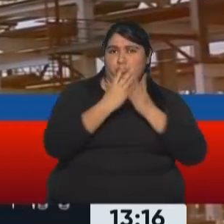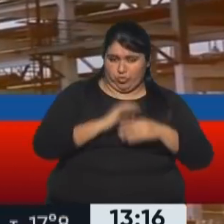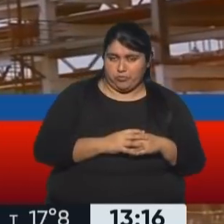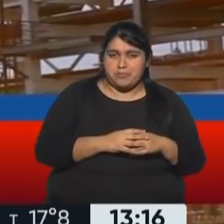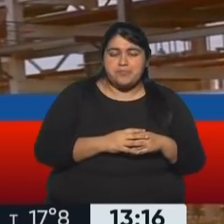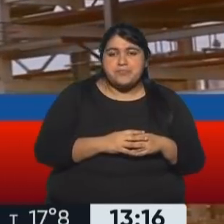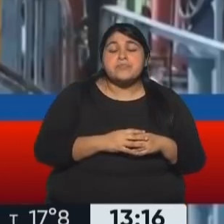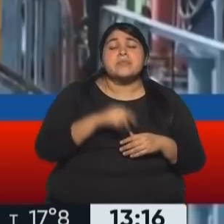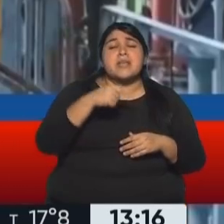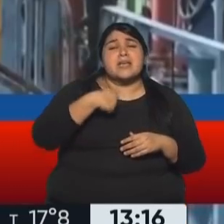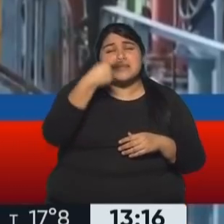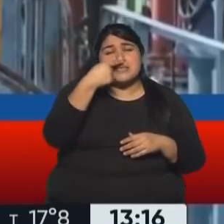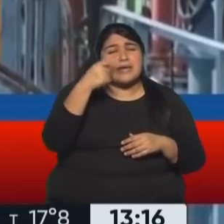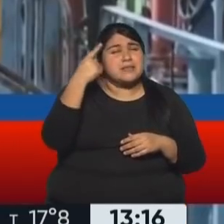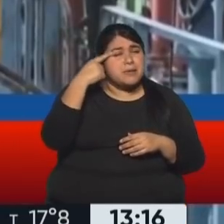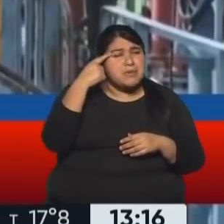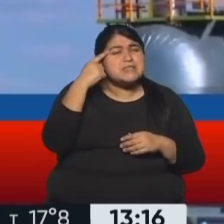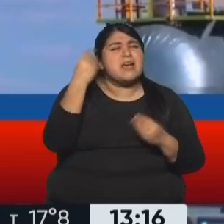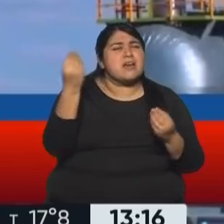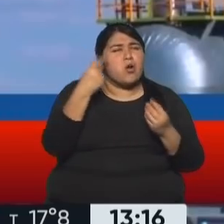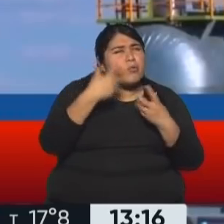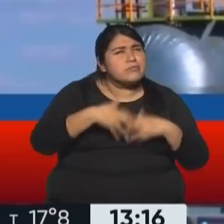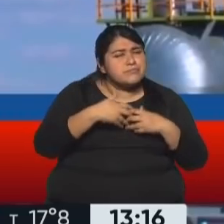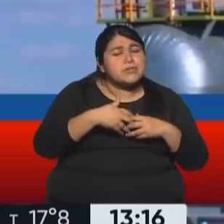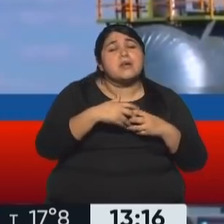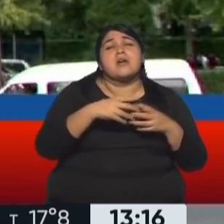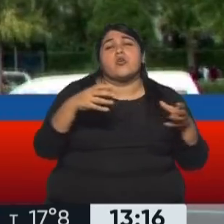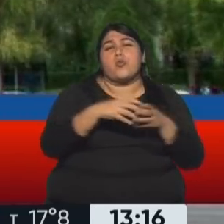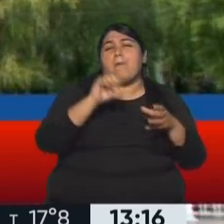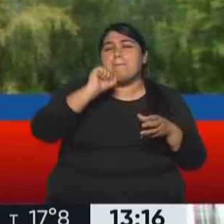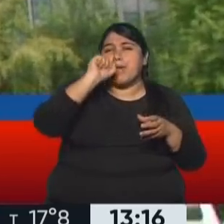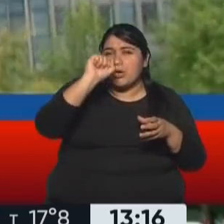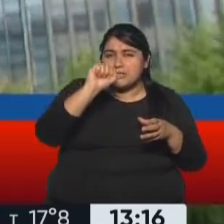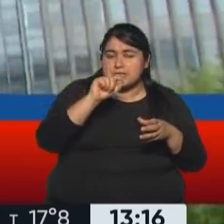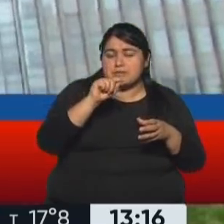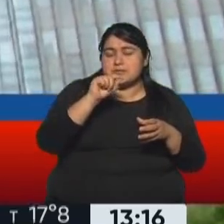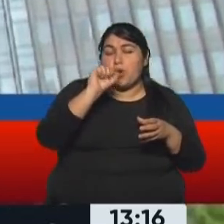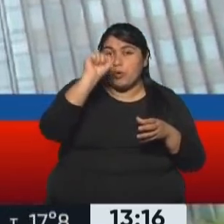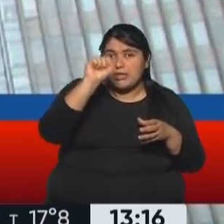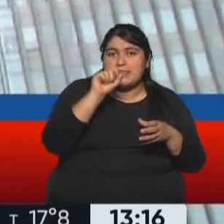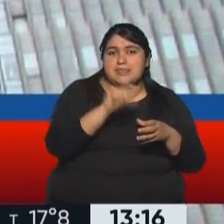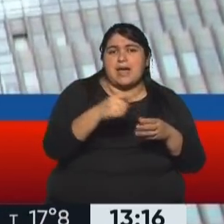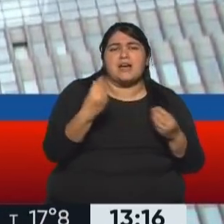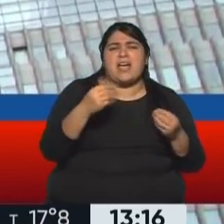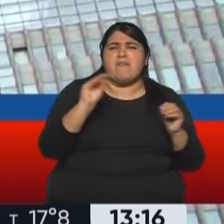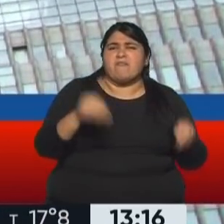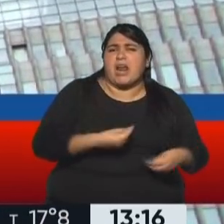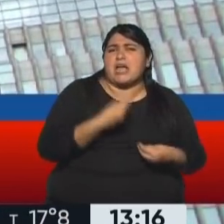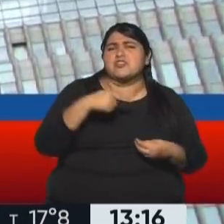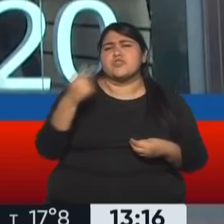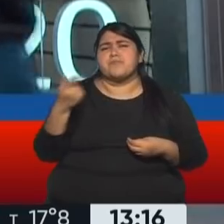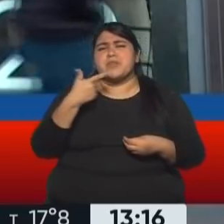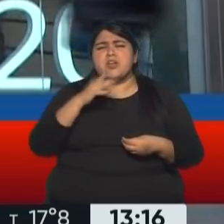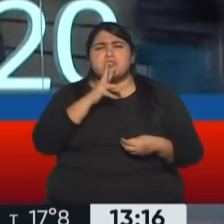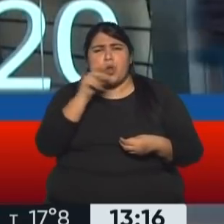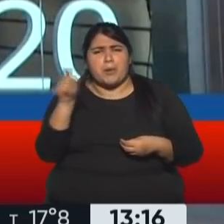principio, que para mí es interesante para pensar o repensar la cuestión del Partido Comunista Chino, es por qué cayó el Partido Comunista Soviético, por qué fracasó en su